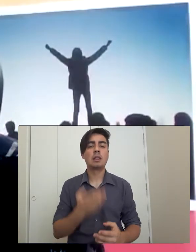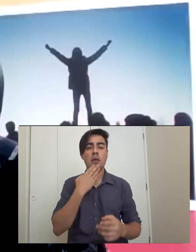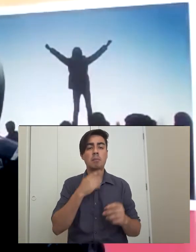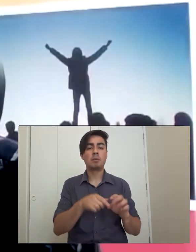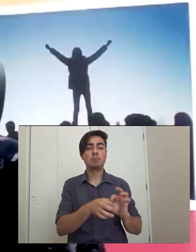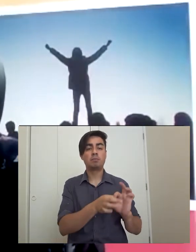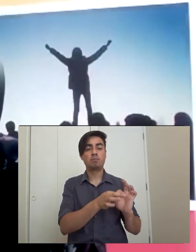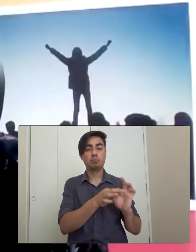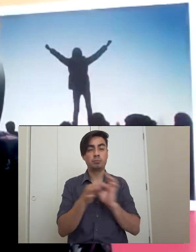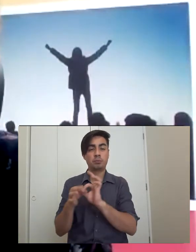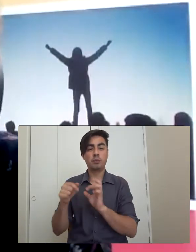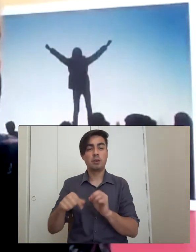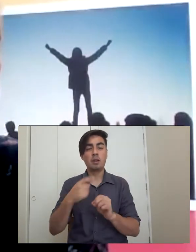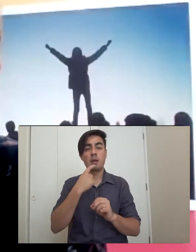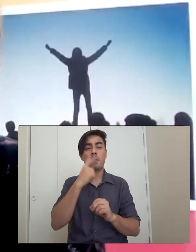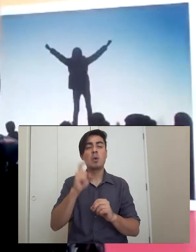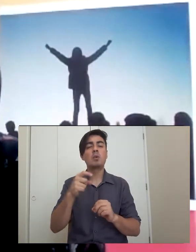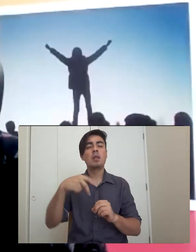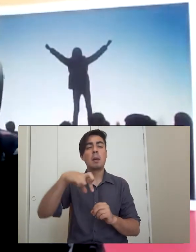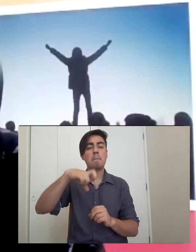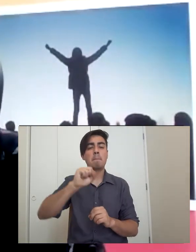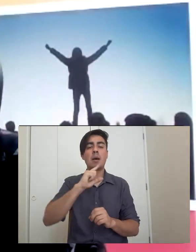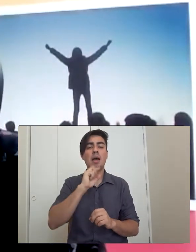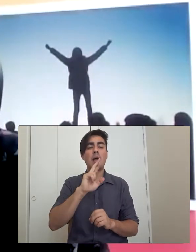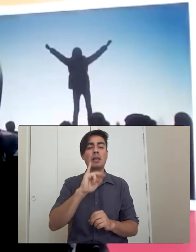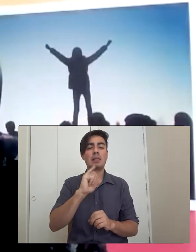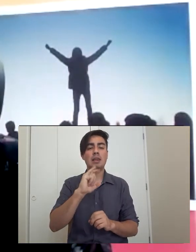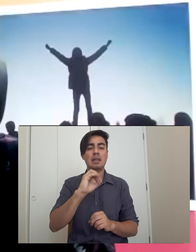Relacionado con las preguntas de Patricio,